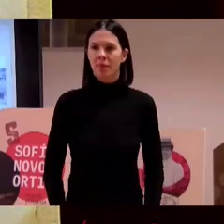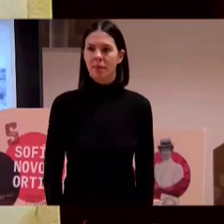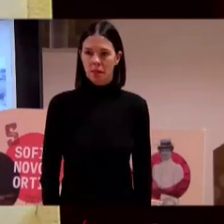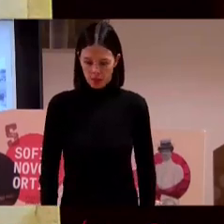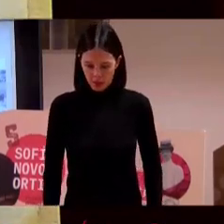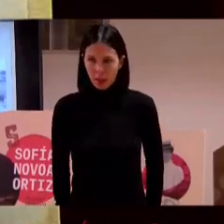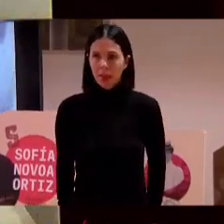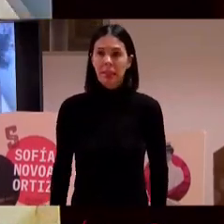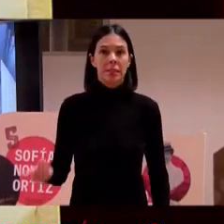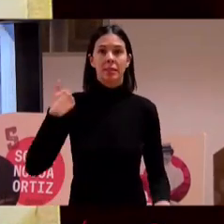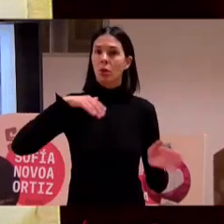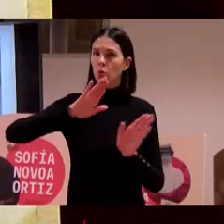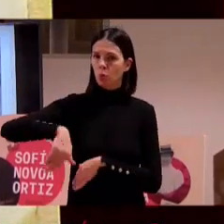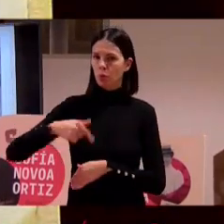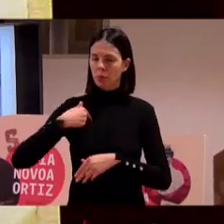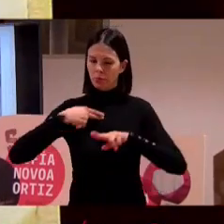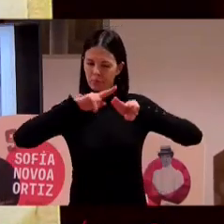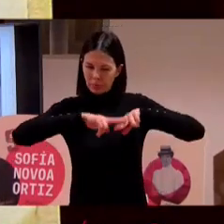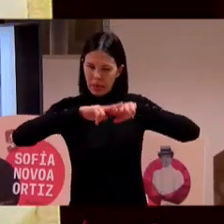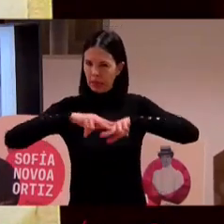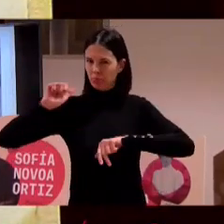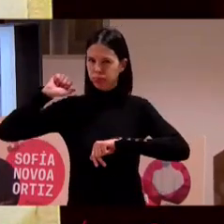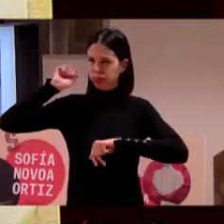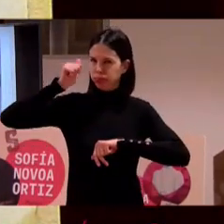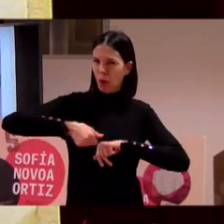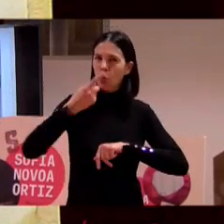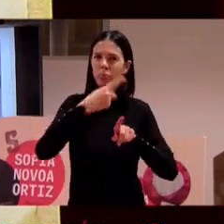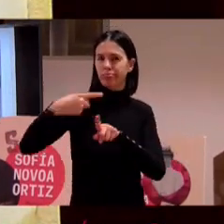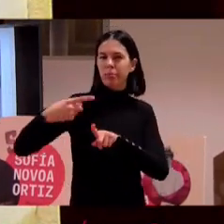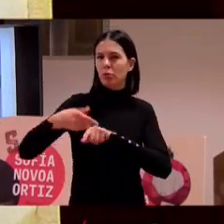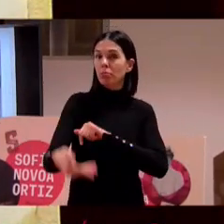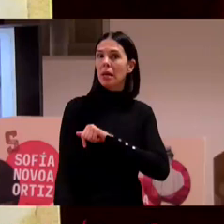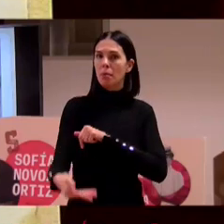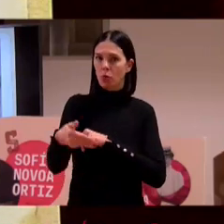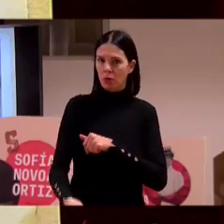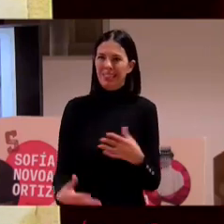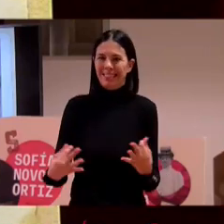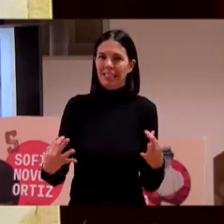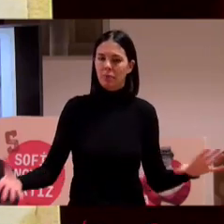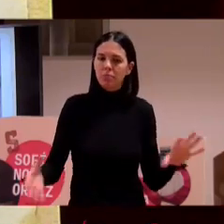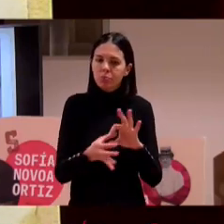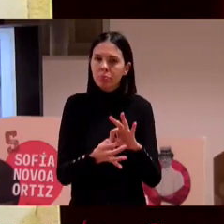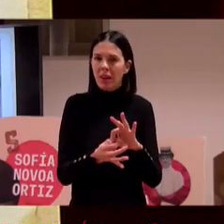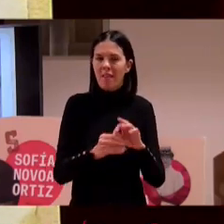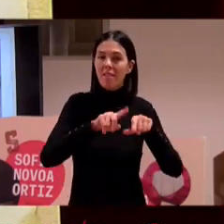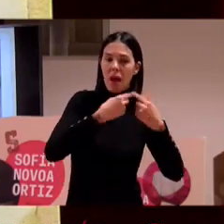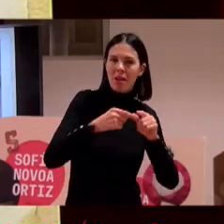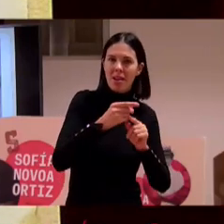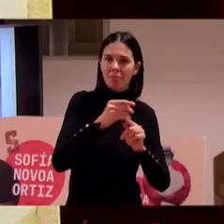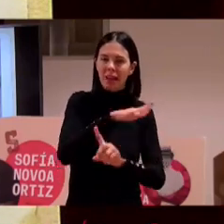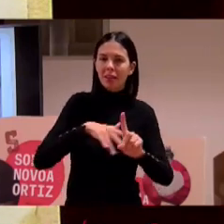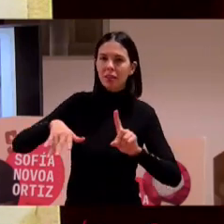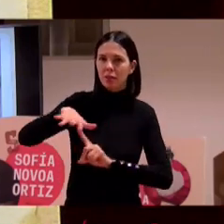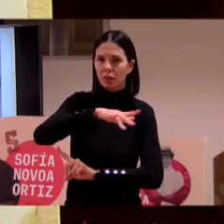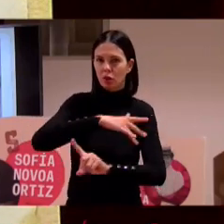E deixei para o final desta pequena análisis da trayectoria de Sofía un elemento clave, que son os lazos da familia coa contorna da institución